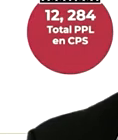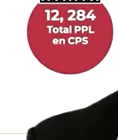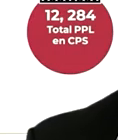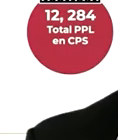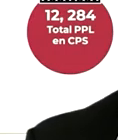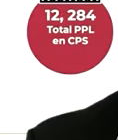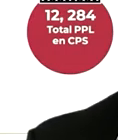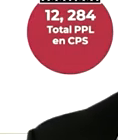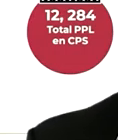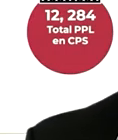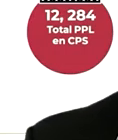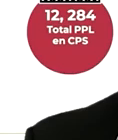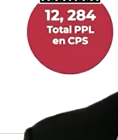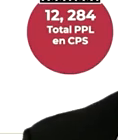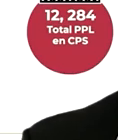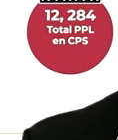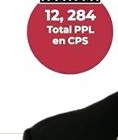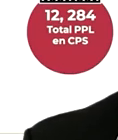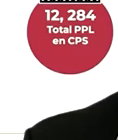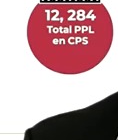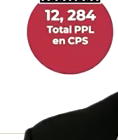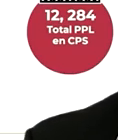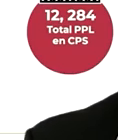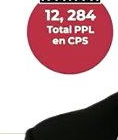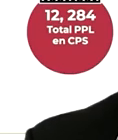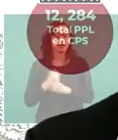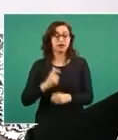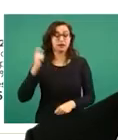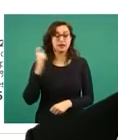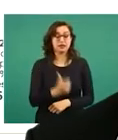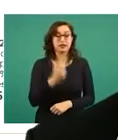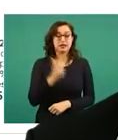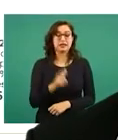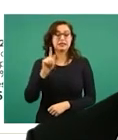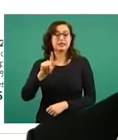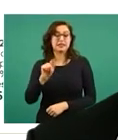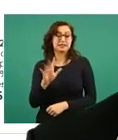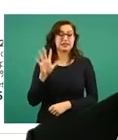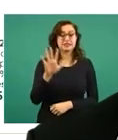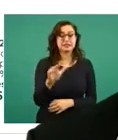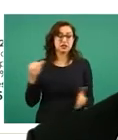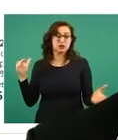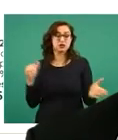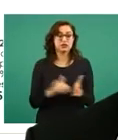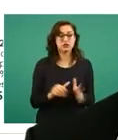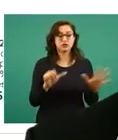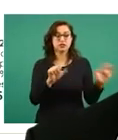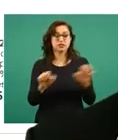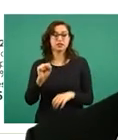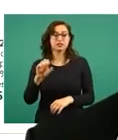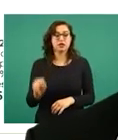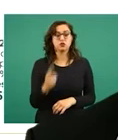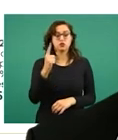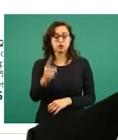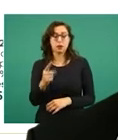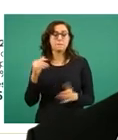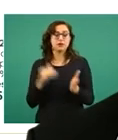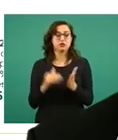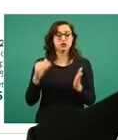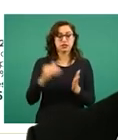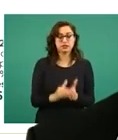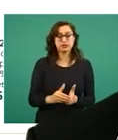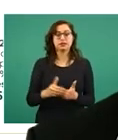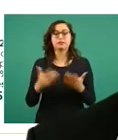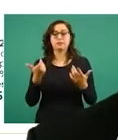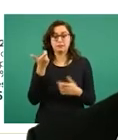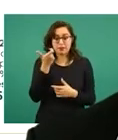de seguridad se trató pues de un proyecto impulsado en el gobierno del ex presidente felipe calderón en el que se desarrollaron